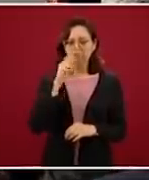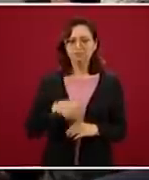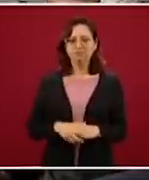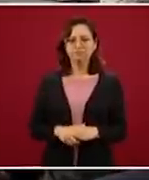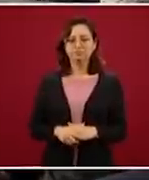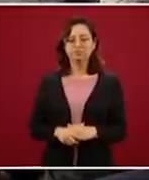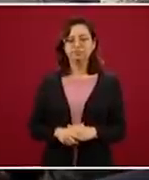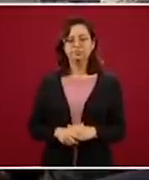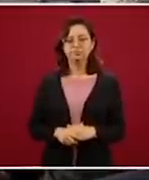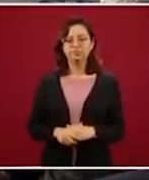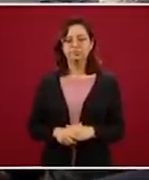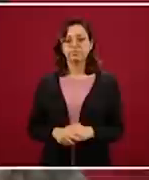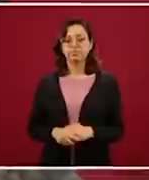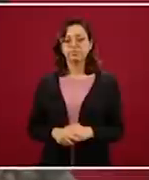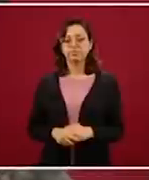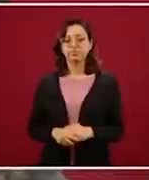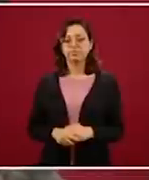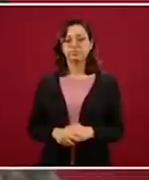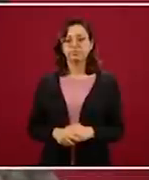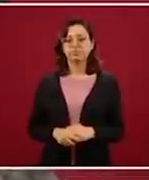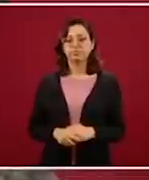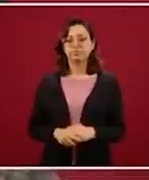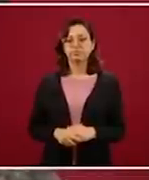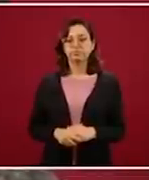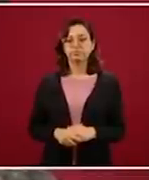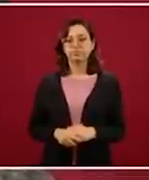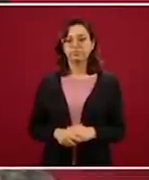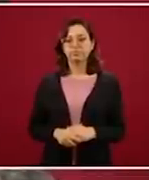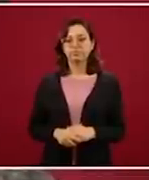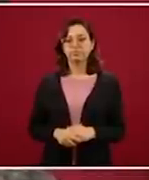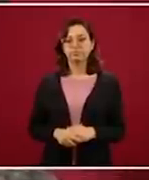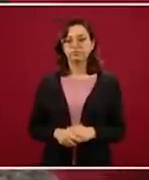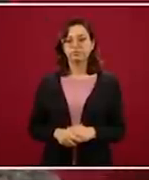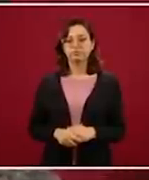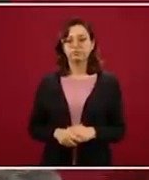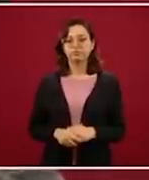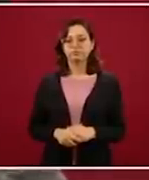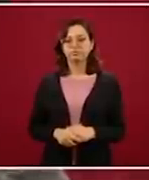¿Cómo se subió y ya?